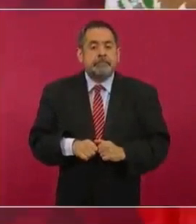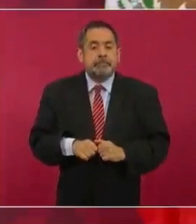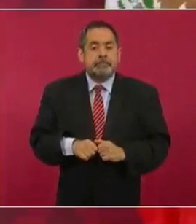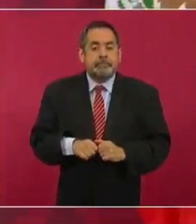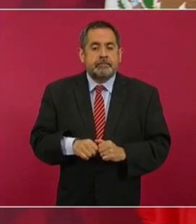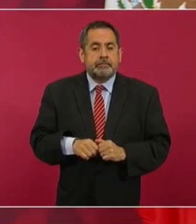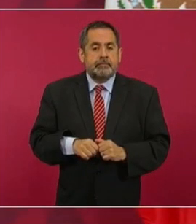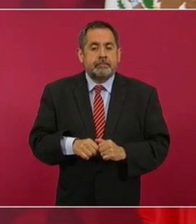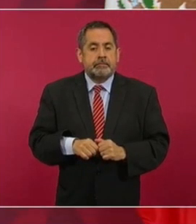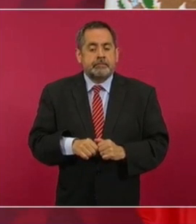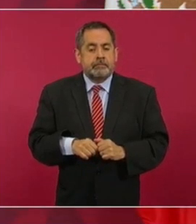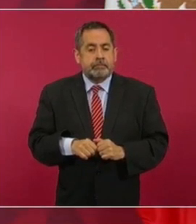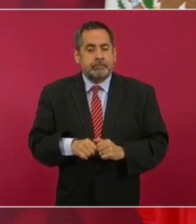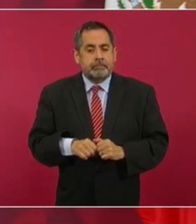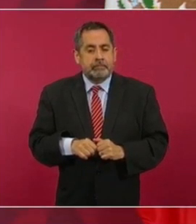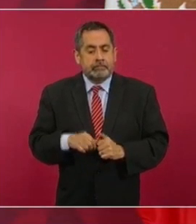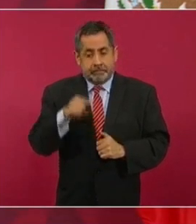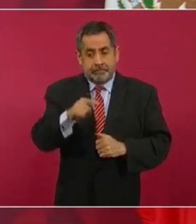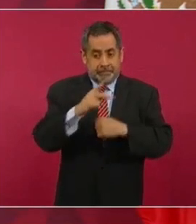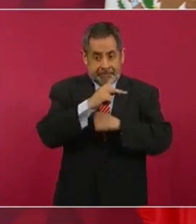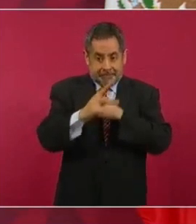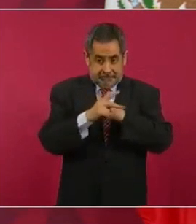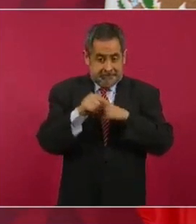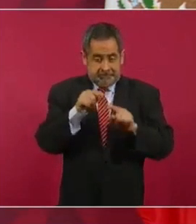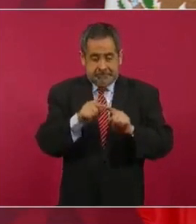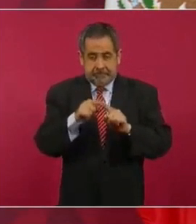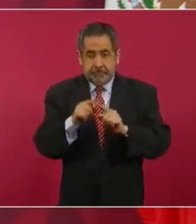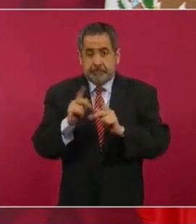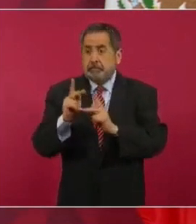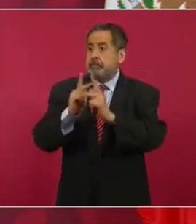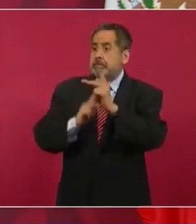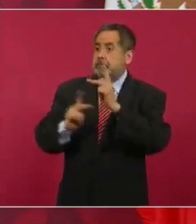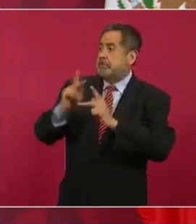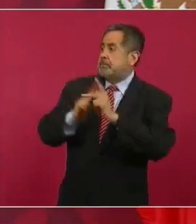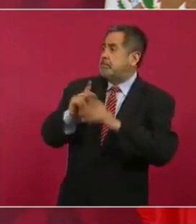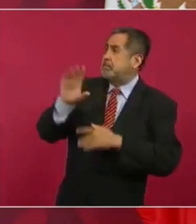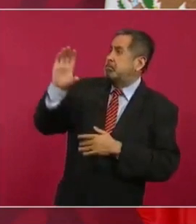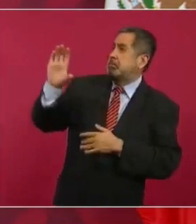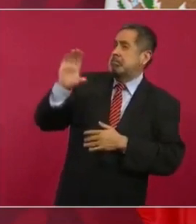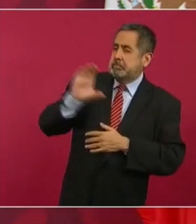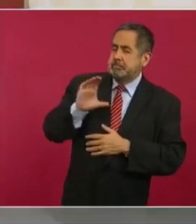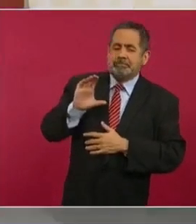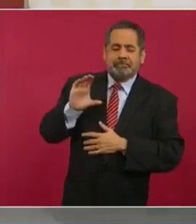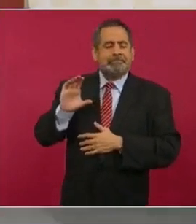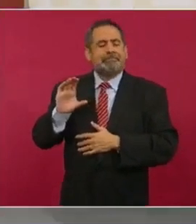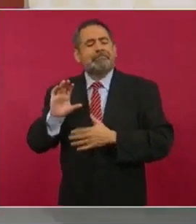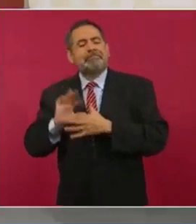con créditos nuevos, entra así como